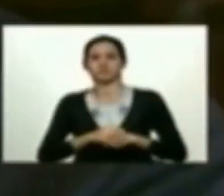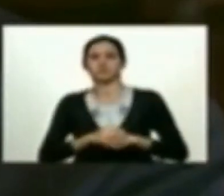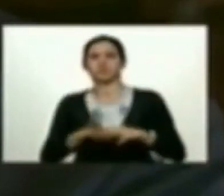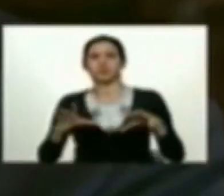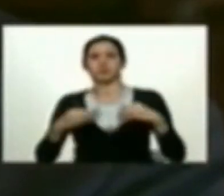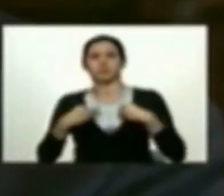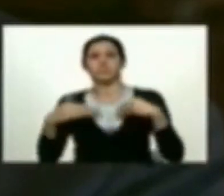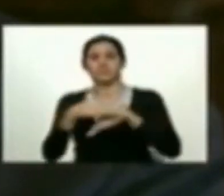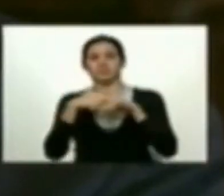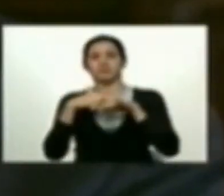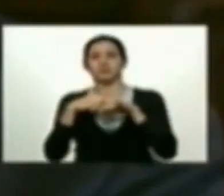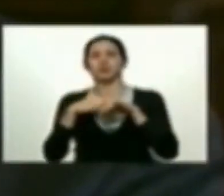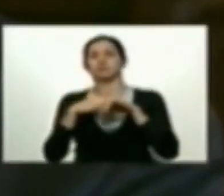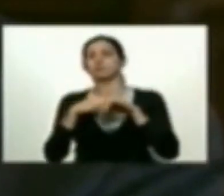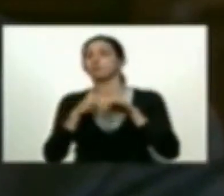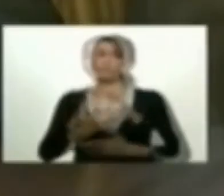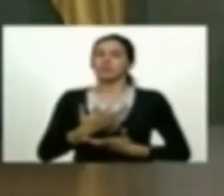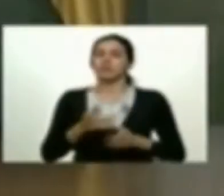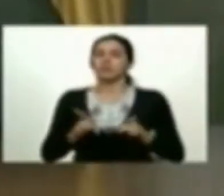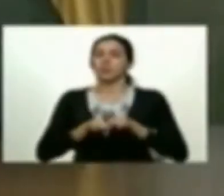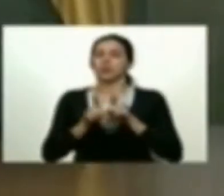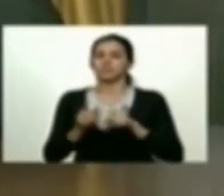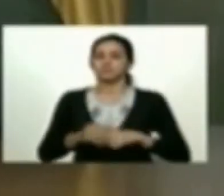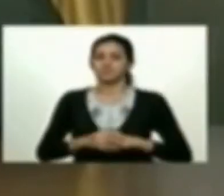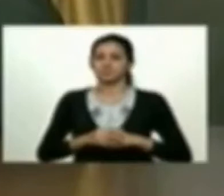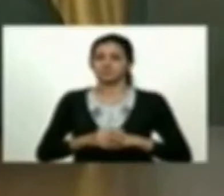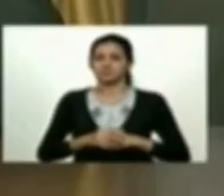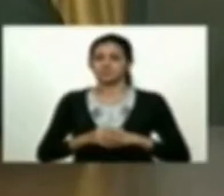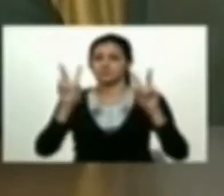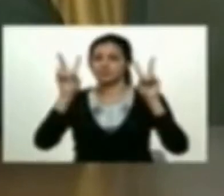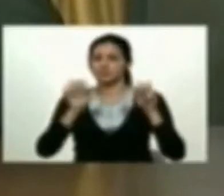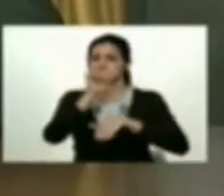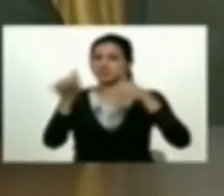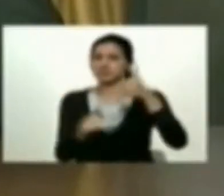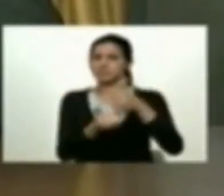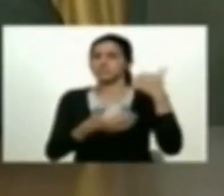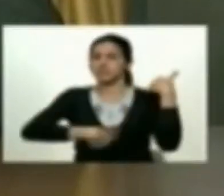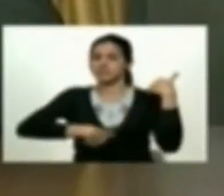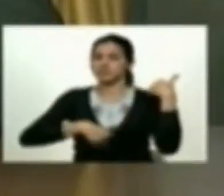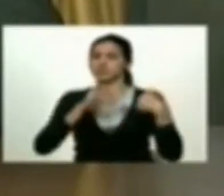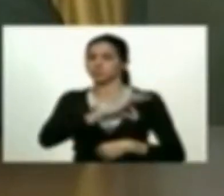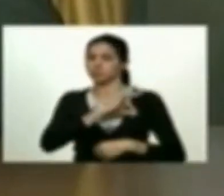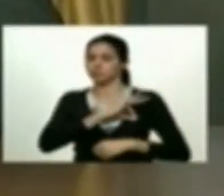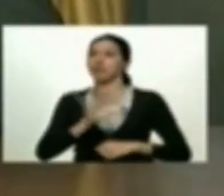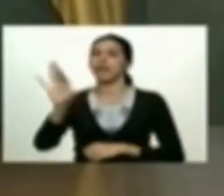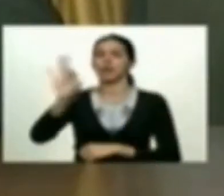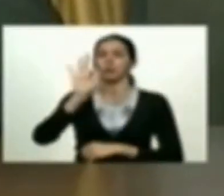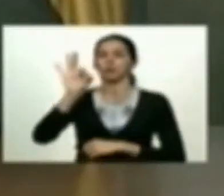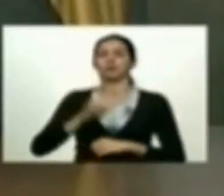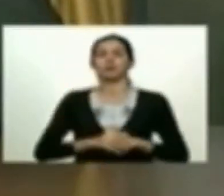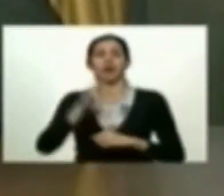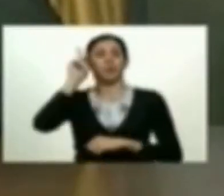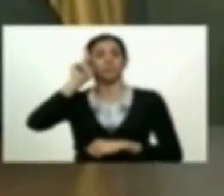su yerno como para no sorprender maduro ha fallado en su promesa de devolver a los militares a los cuarteles y ha